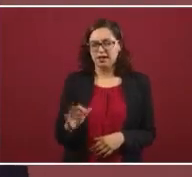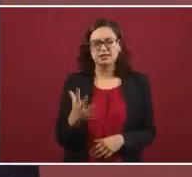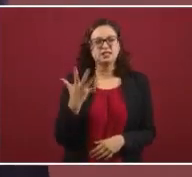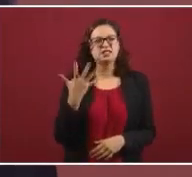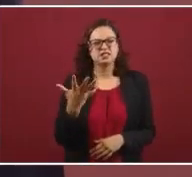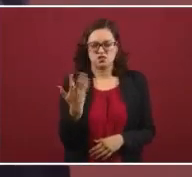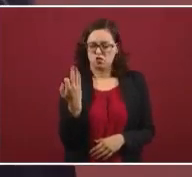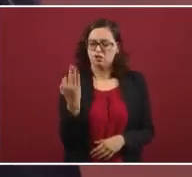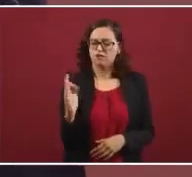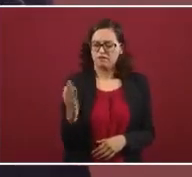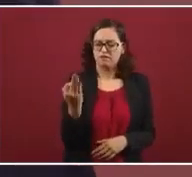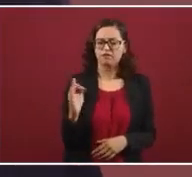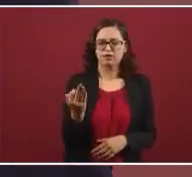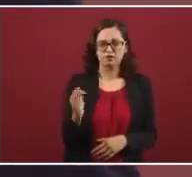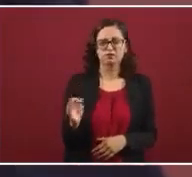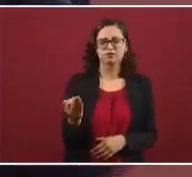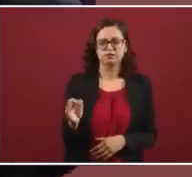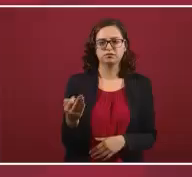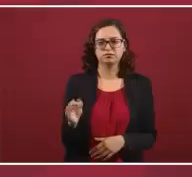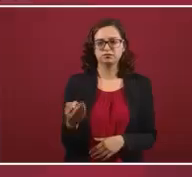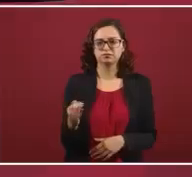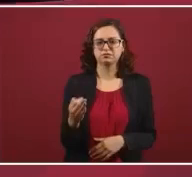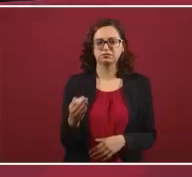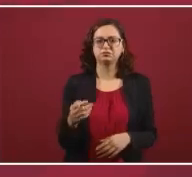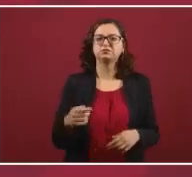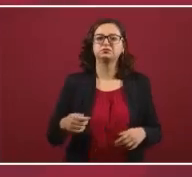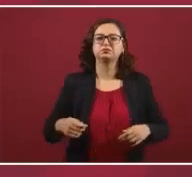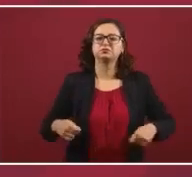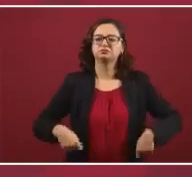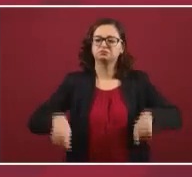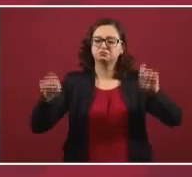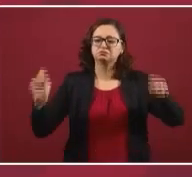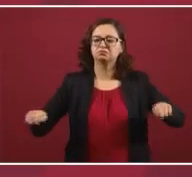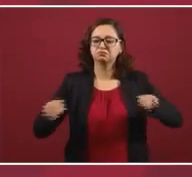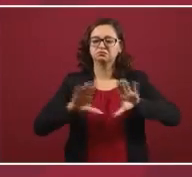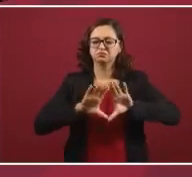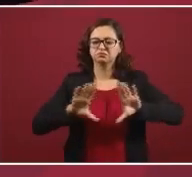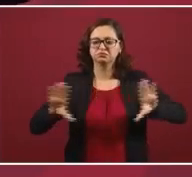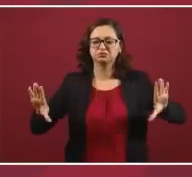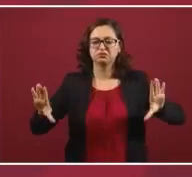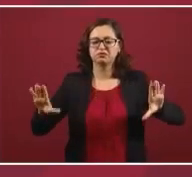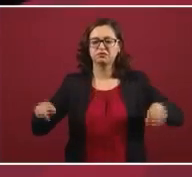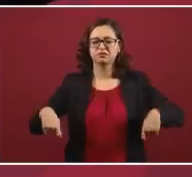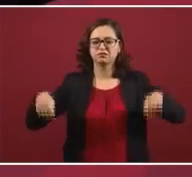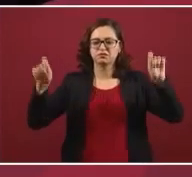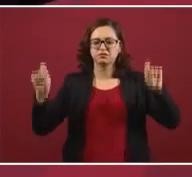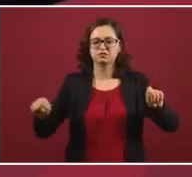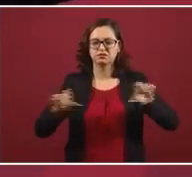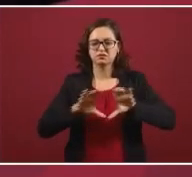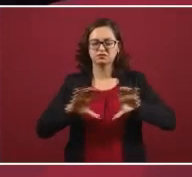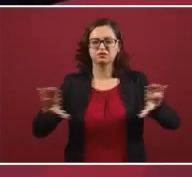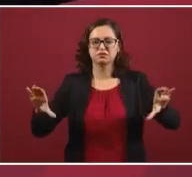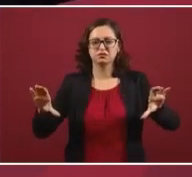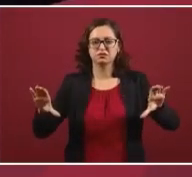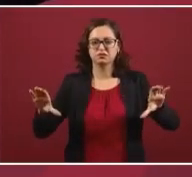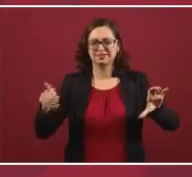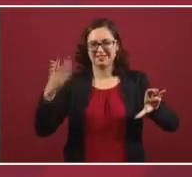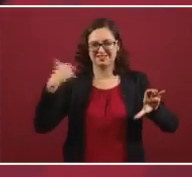Cinco de febrero, una manta en el balcón de lo que era el hijo del Ahuizote.